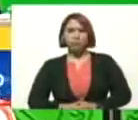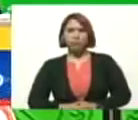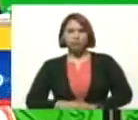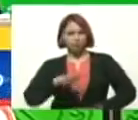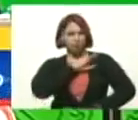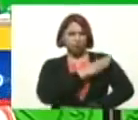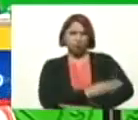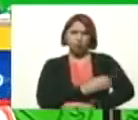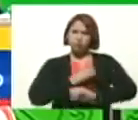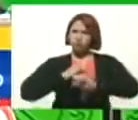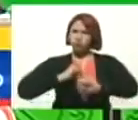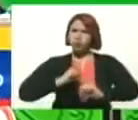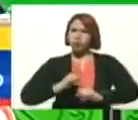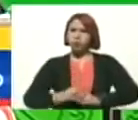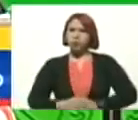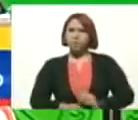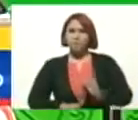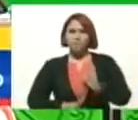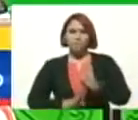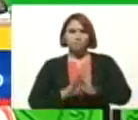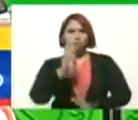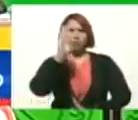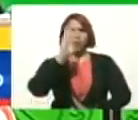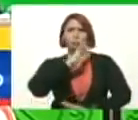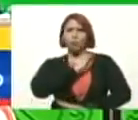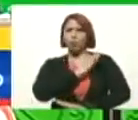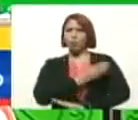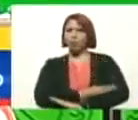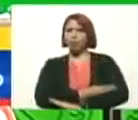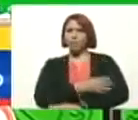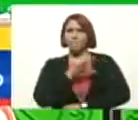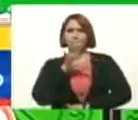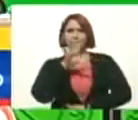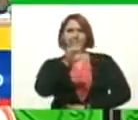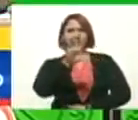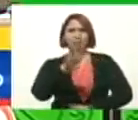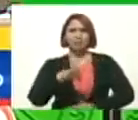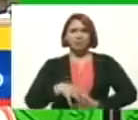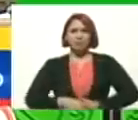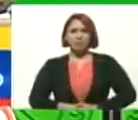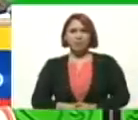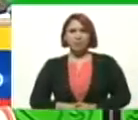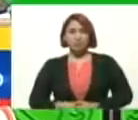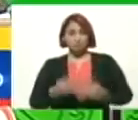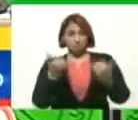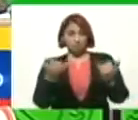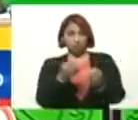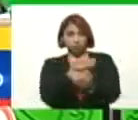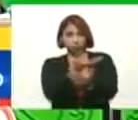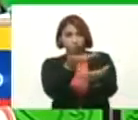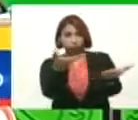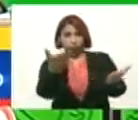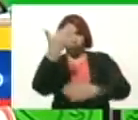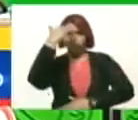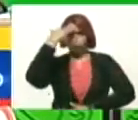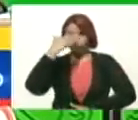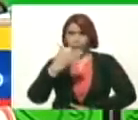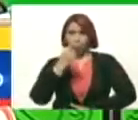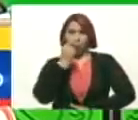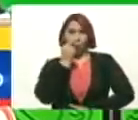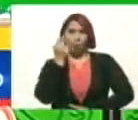Poderosa, incrementar el poder de la nación. Señores oficiales,